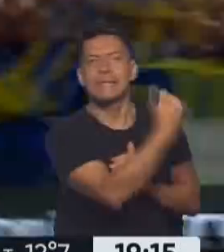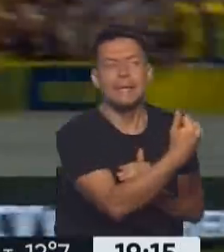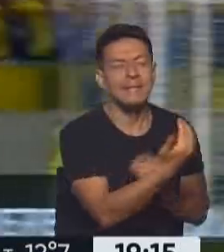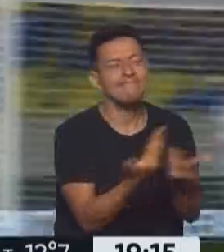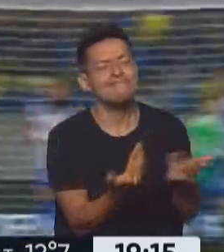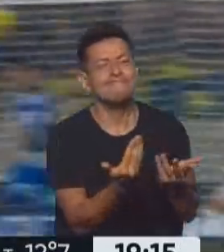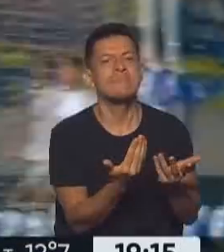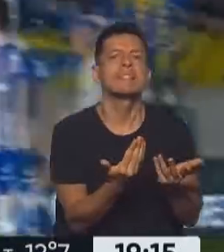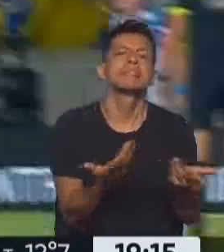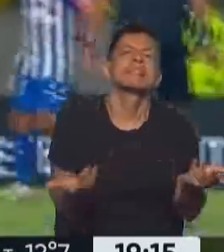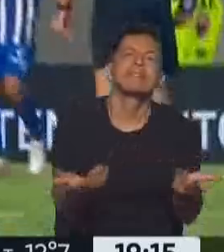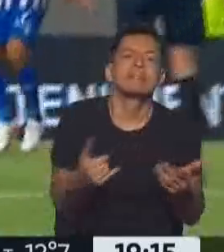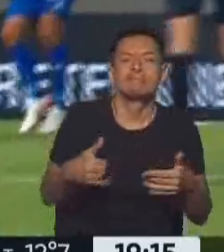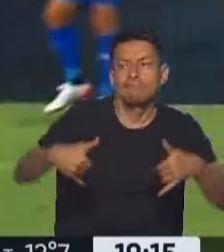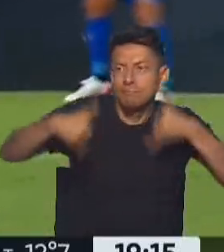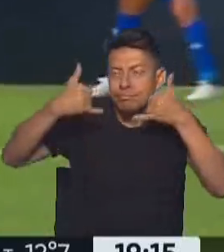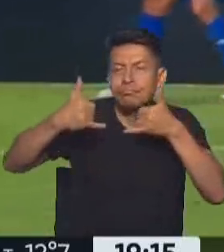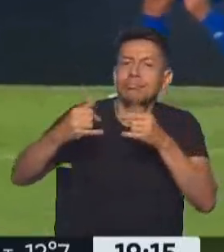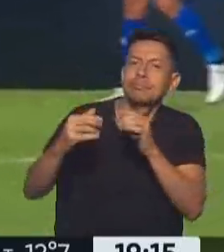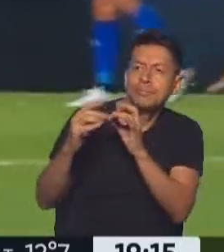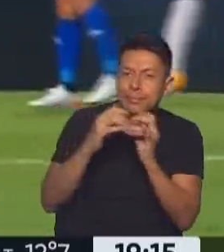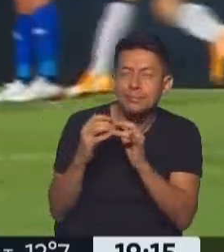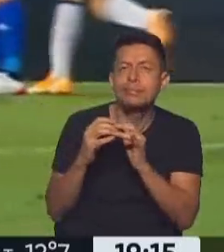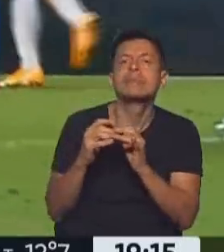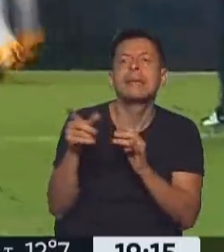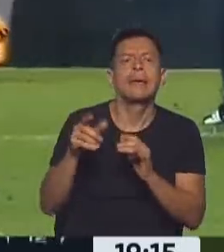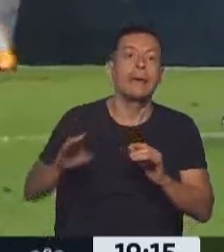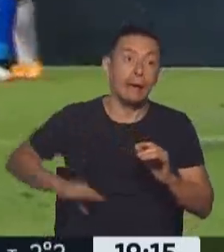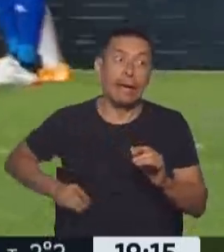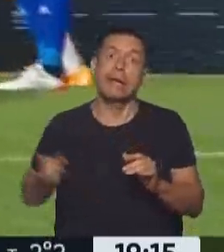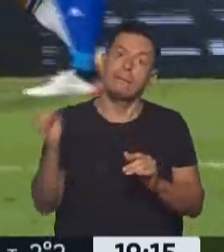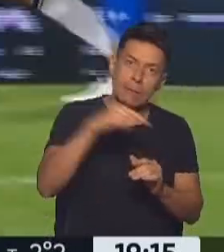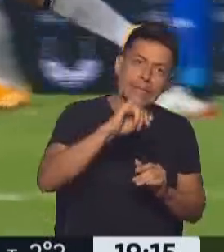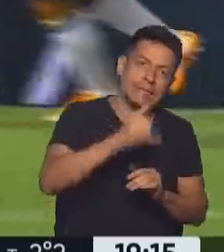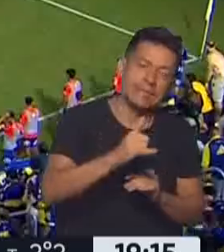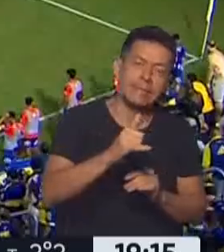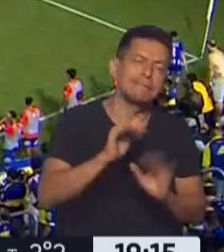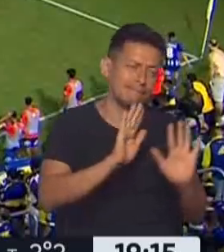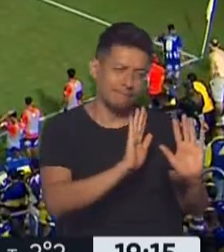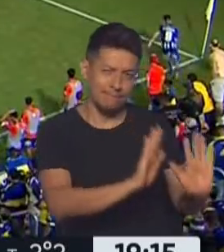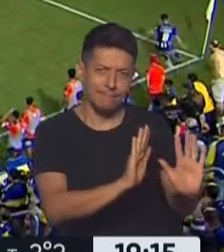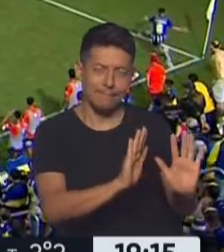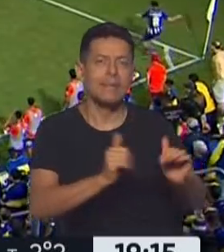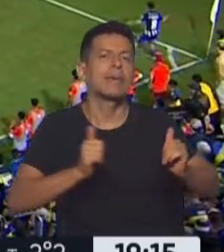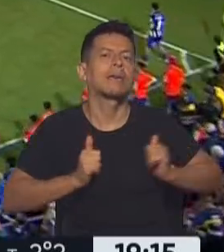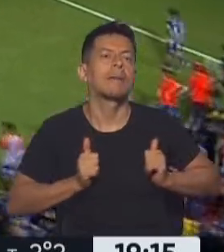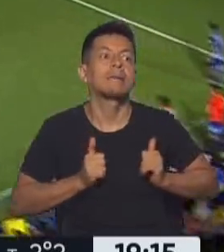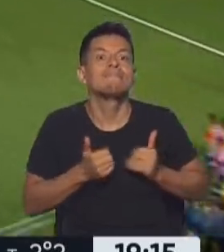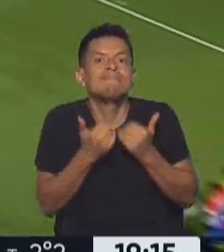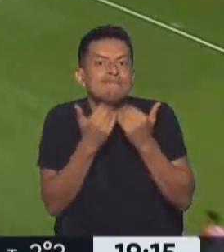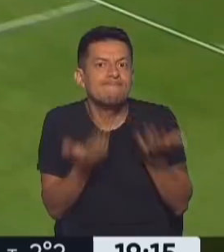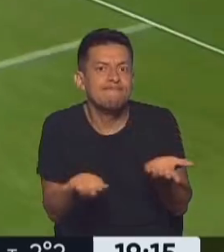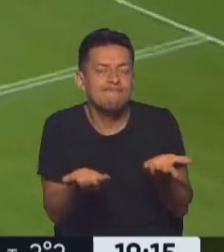bueno volvieron a levantar el teléfono bueno está bien porque tiene ganas de ir a boca hacia ahora bueno espera déjame ver siendo muy vago como